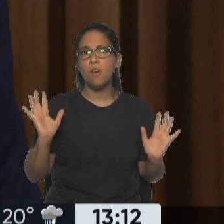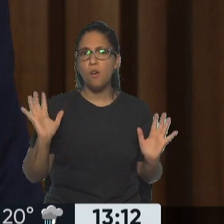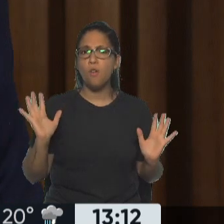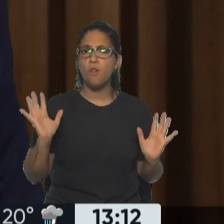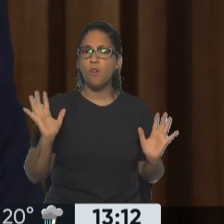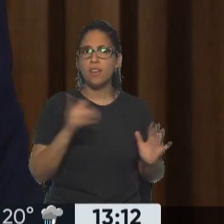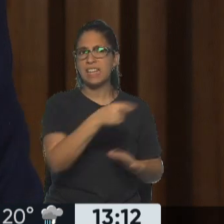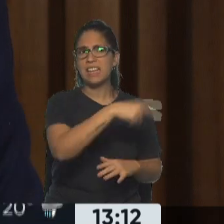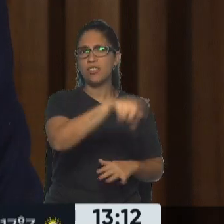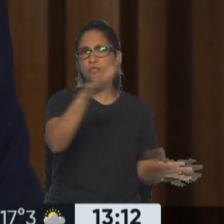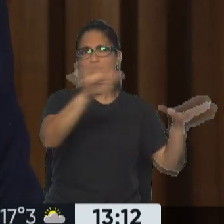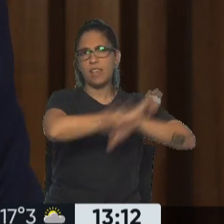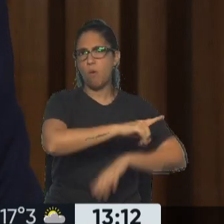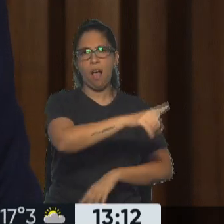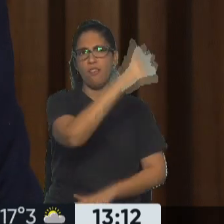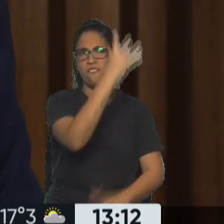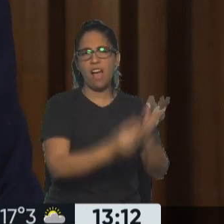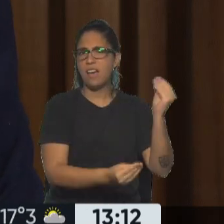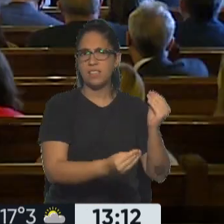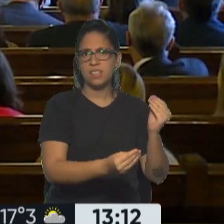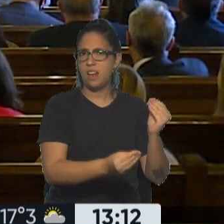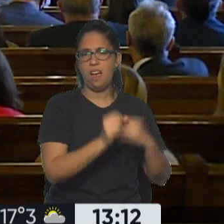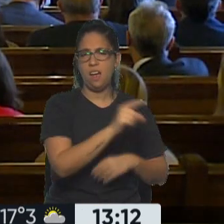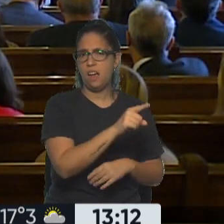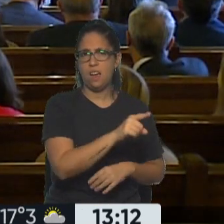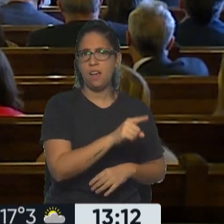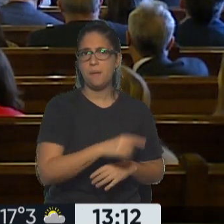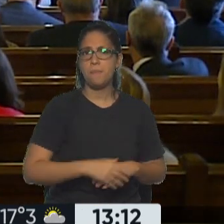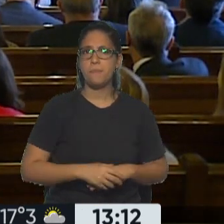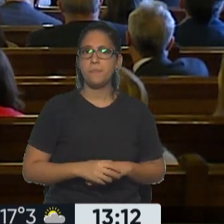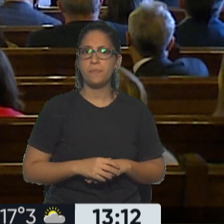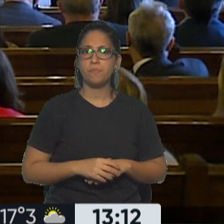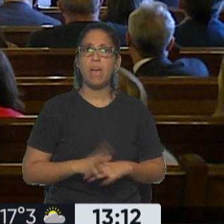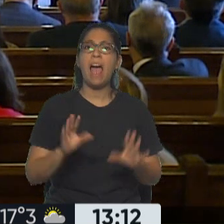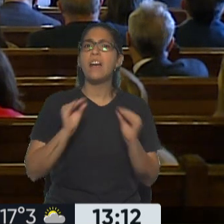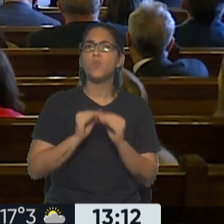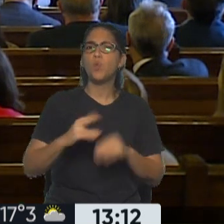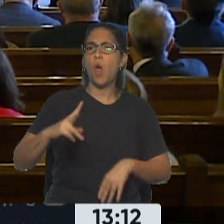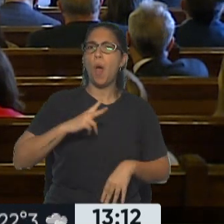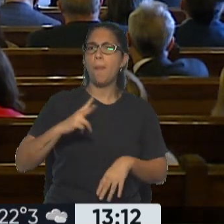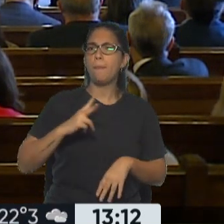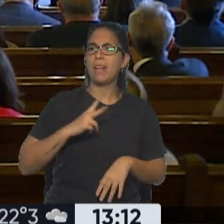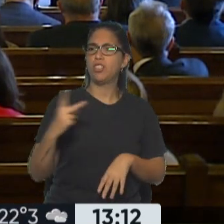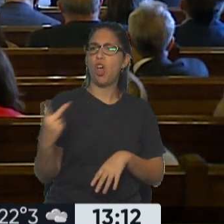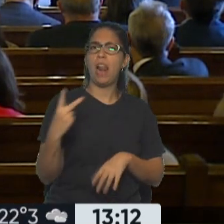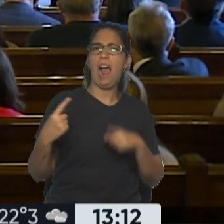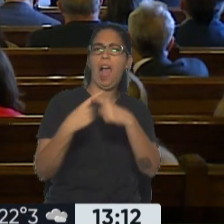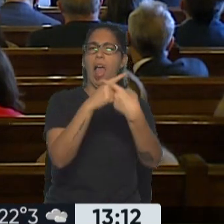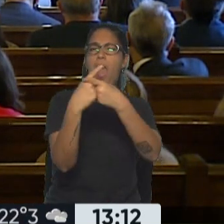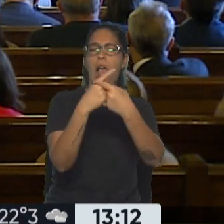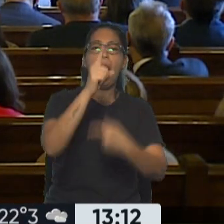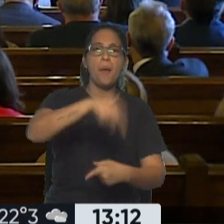creo que es una equivocación desde el punto de vista institucional, porque, a ver, una cuestión personal no puede llevar a hacerla